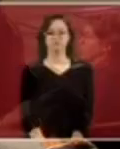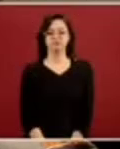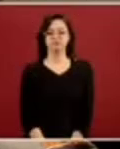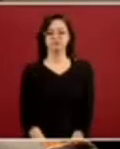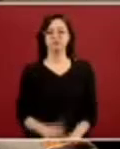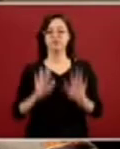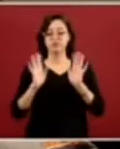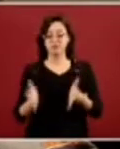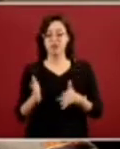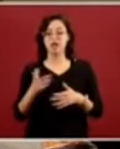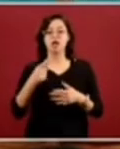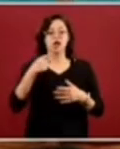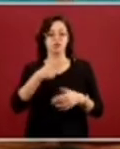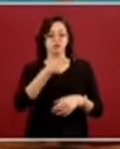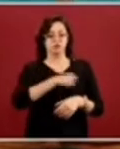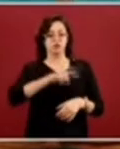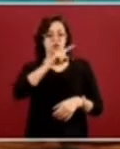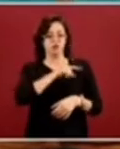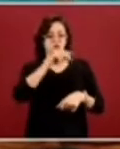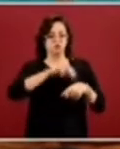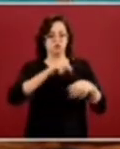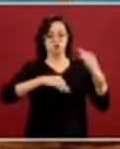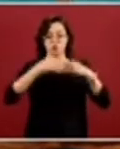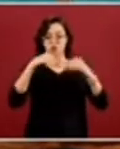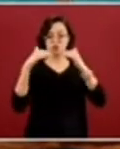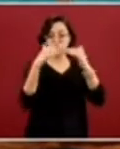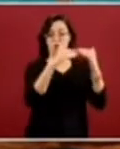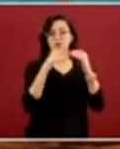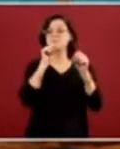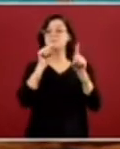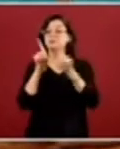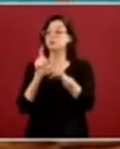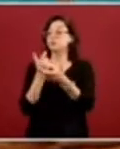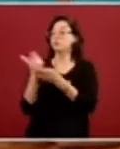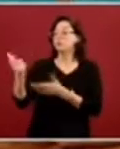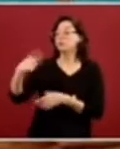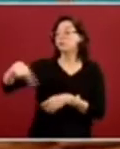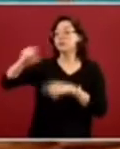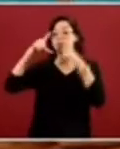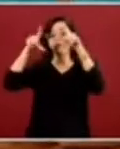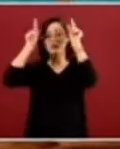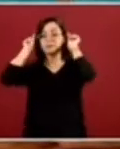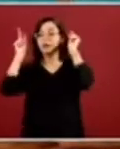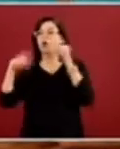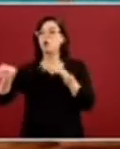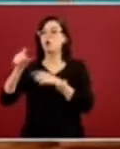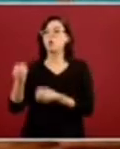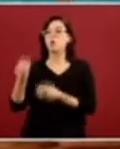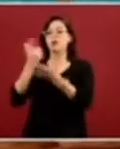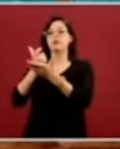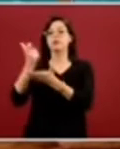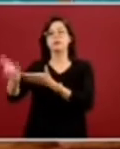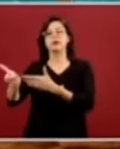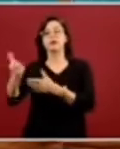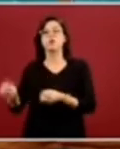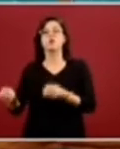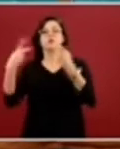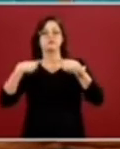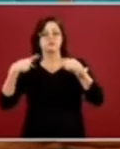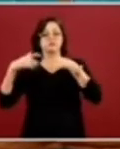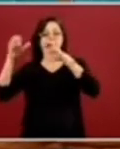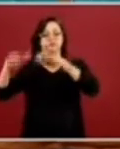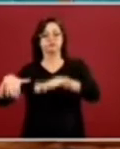enfermeras y cuántas enfermeras piensan contratar o hacen falta para esta epidemia. Quiero preguntarles si